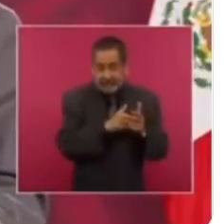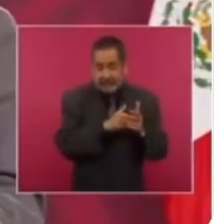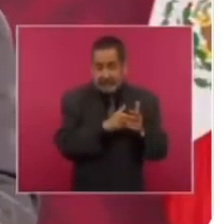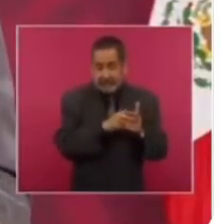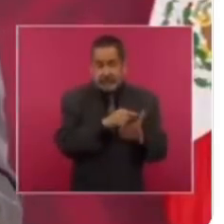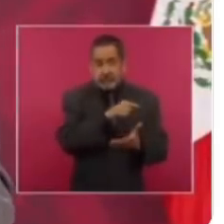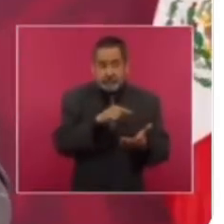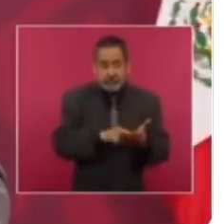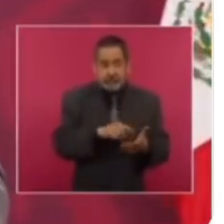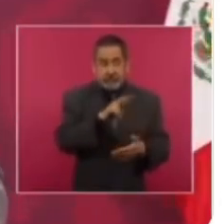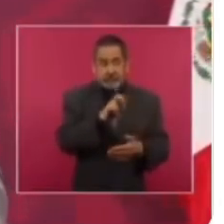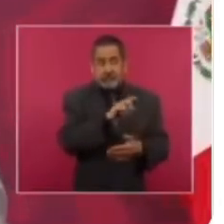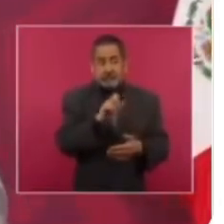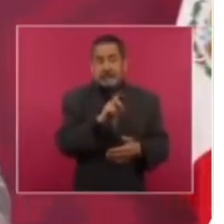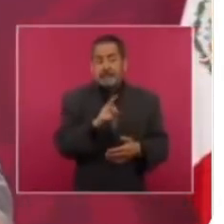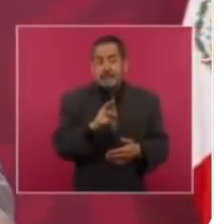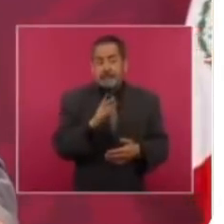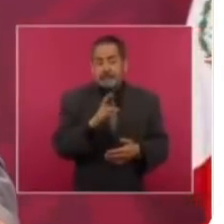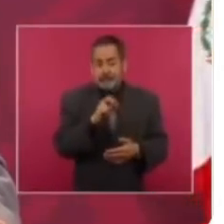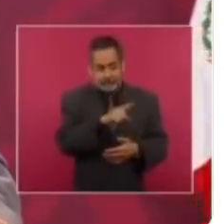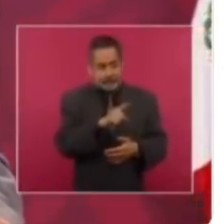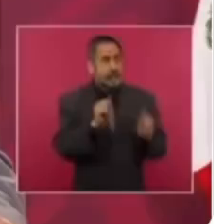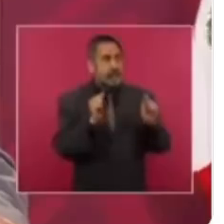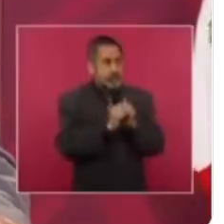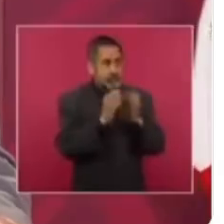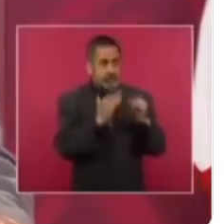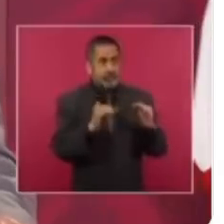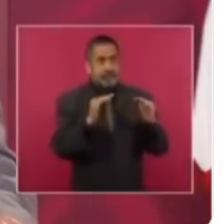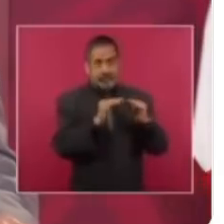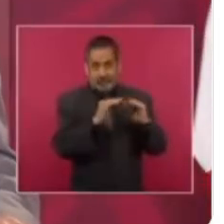valle de duras y una casa